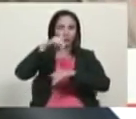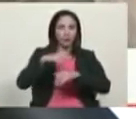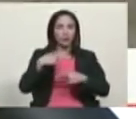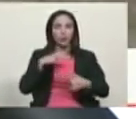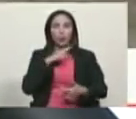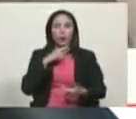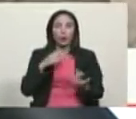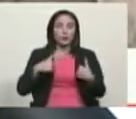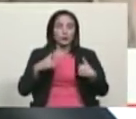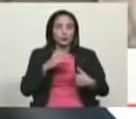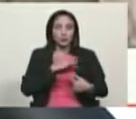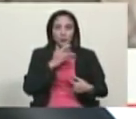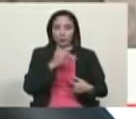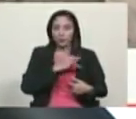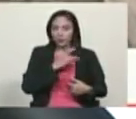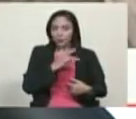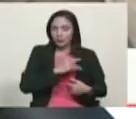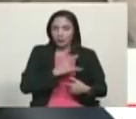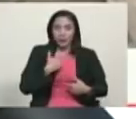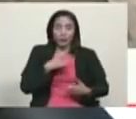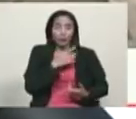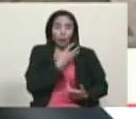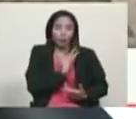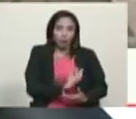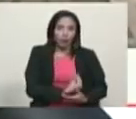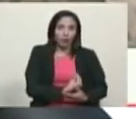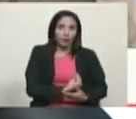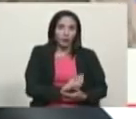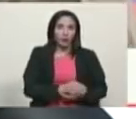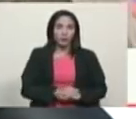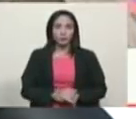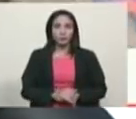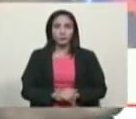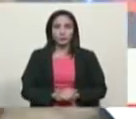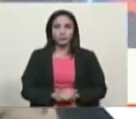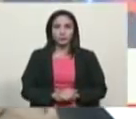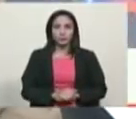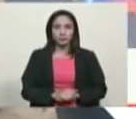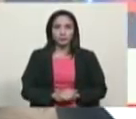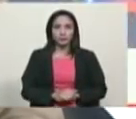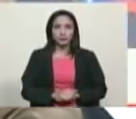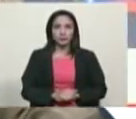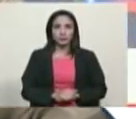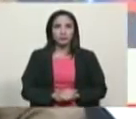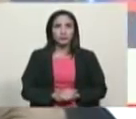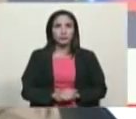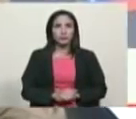corazón partido, como dice la canción de este gran revolucionario Alejandro Sanz,